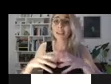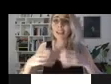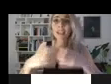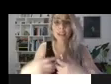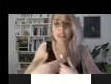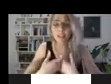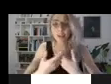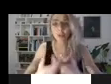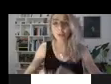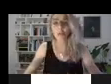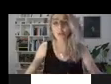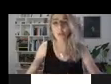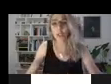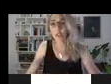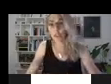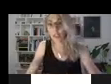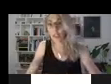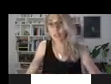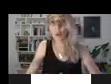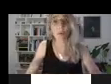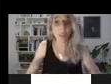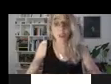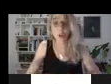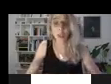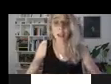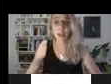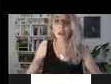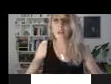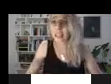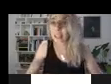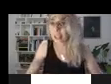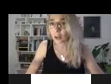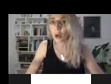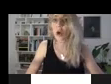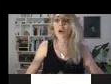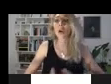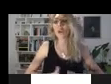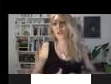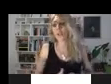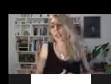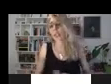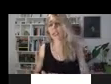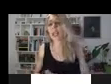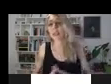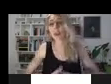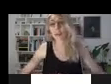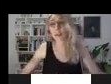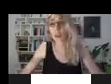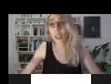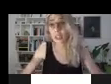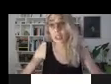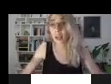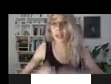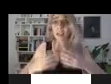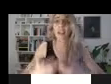estas últimas tendencias, estos últimos movimientos que ha dado el mercado con las